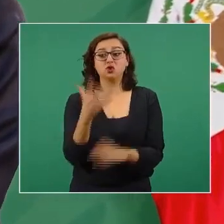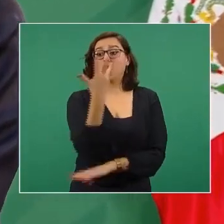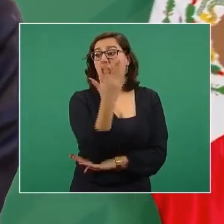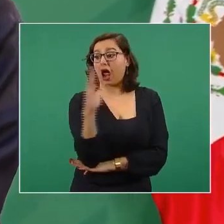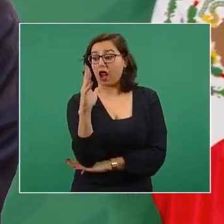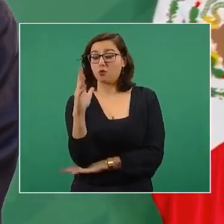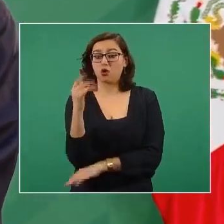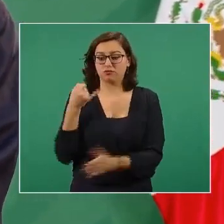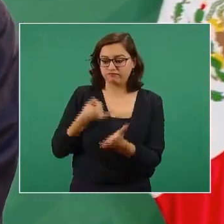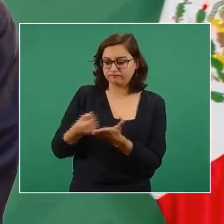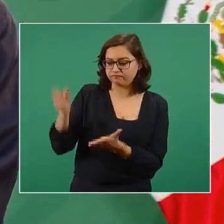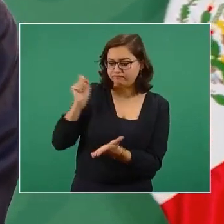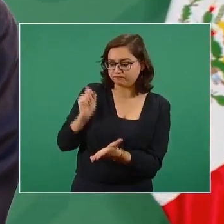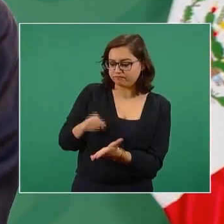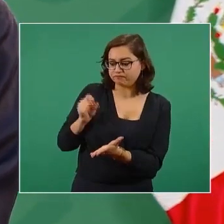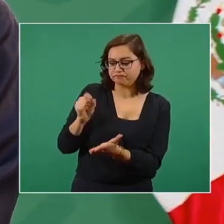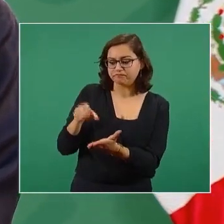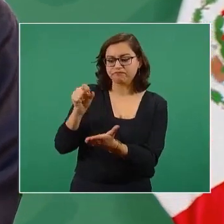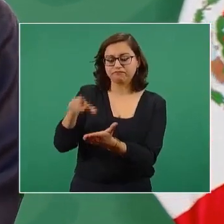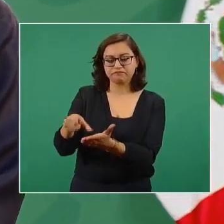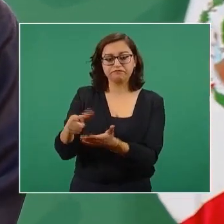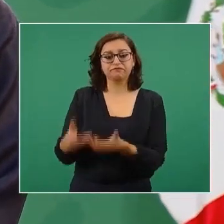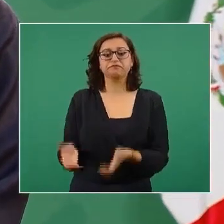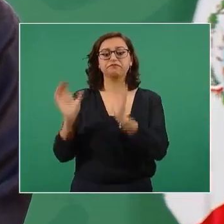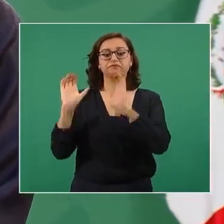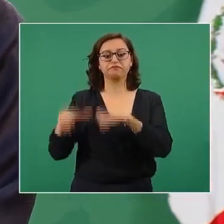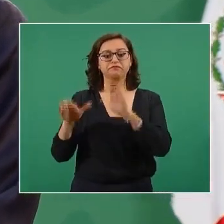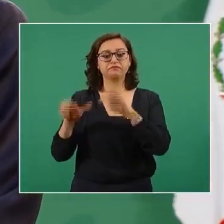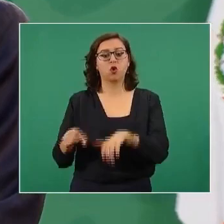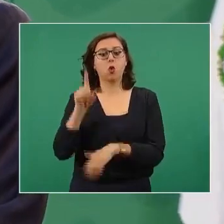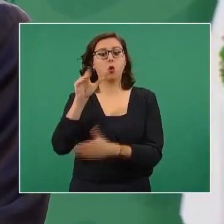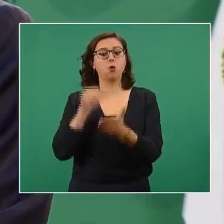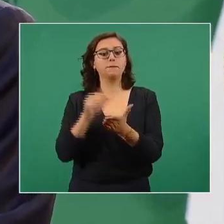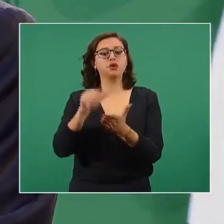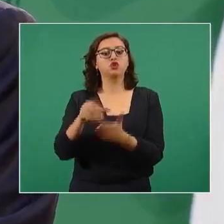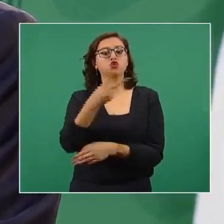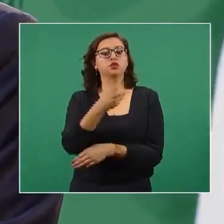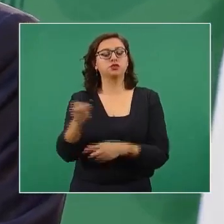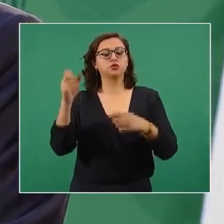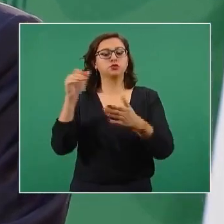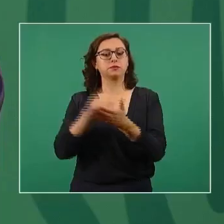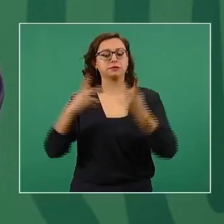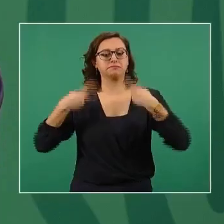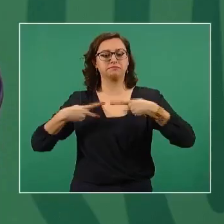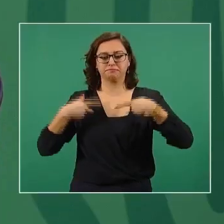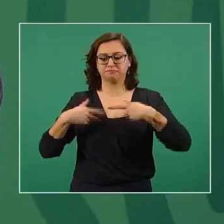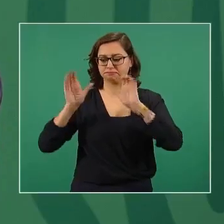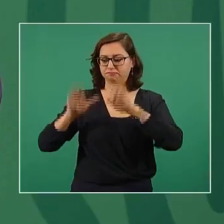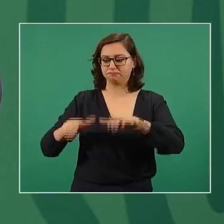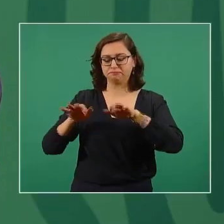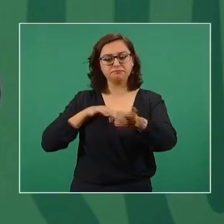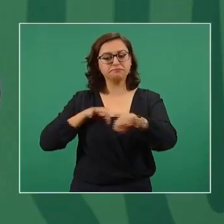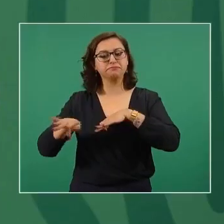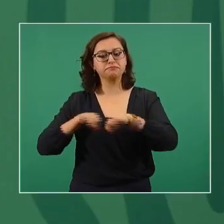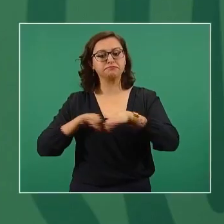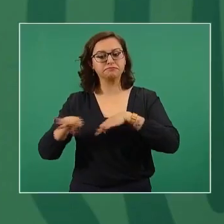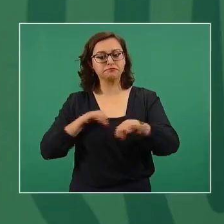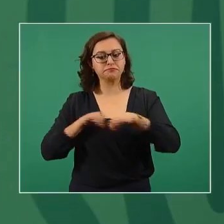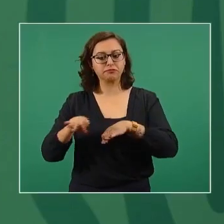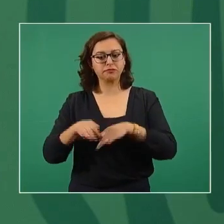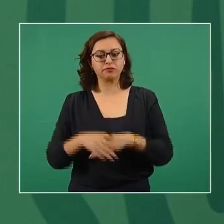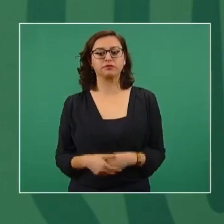generar un millón doscientos mil empleos nosotros